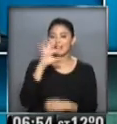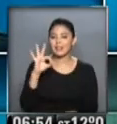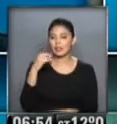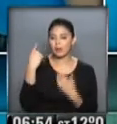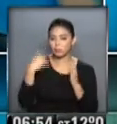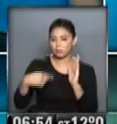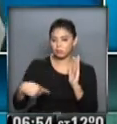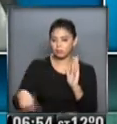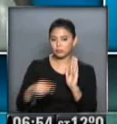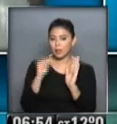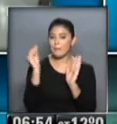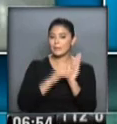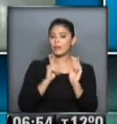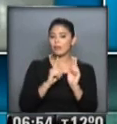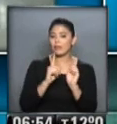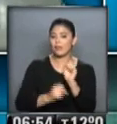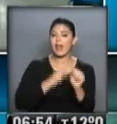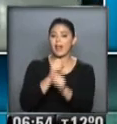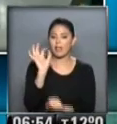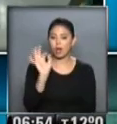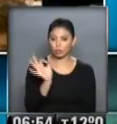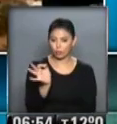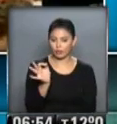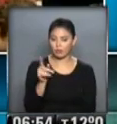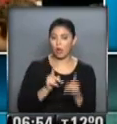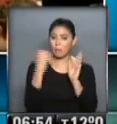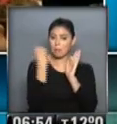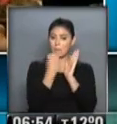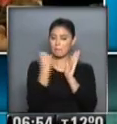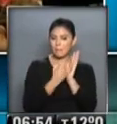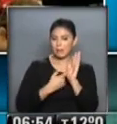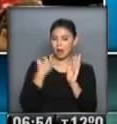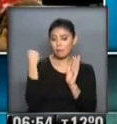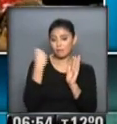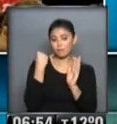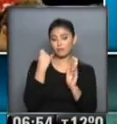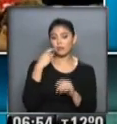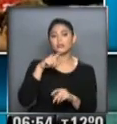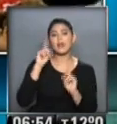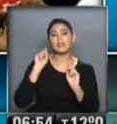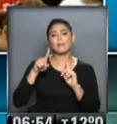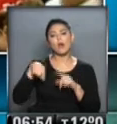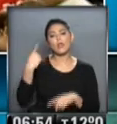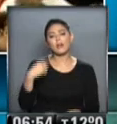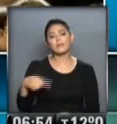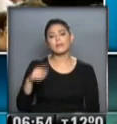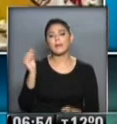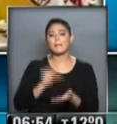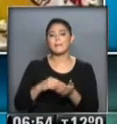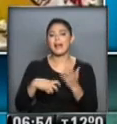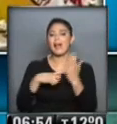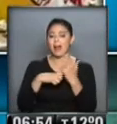sin aumento hasta el mes de octubre. La lista incluye primeras marcas, además de otras alternativas y carnes. Un acuerdo entre el gobierno y la Cámara